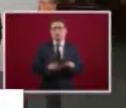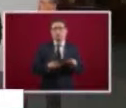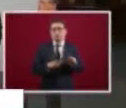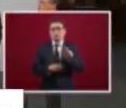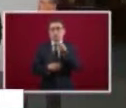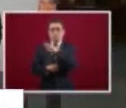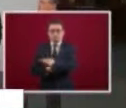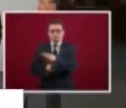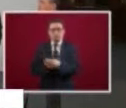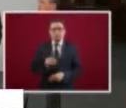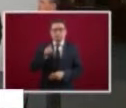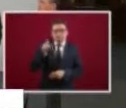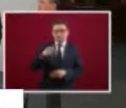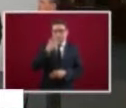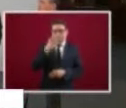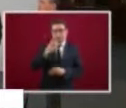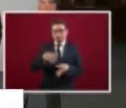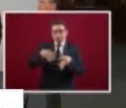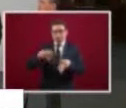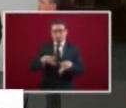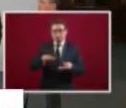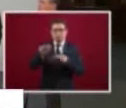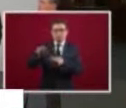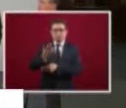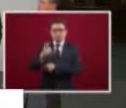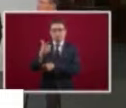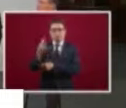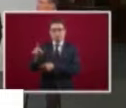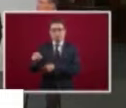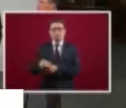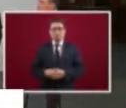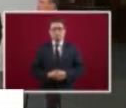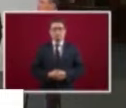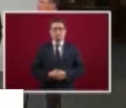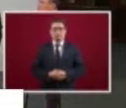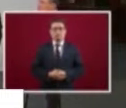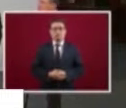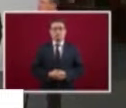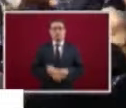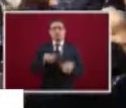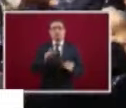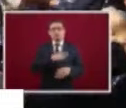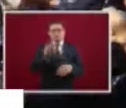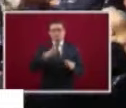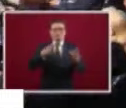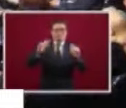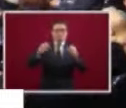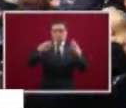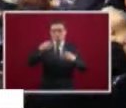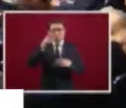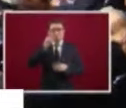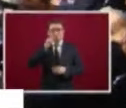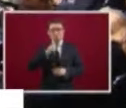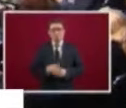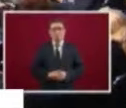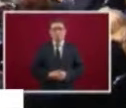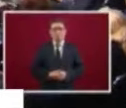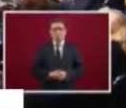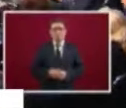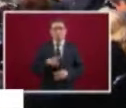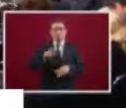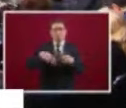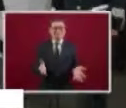No necesariamente. Yo creo que en una ciudad como Culiacán puede haber, pues, hay muchos halcones, ¿no? El